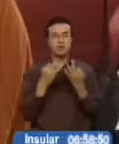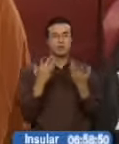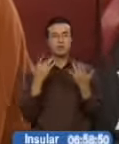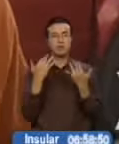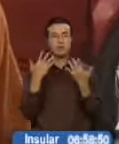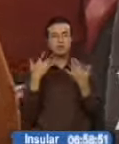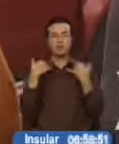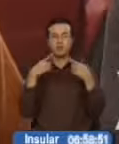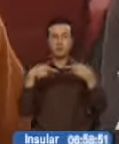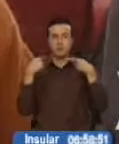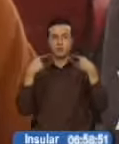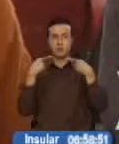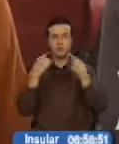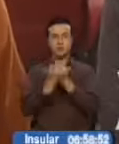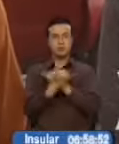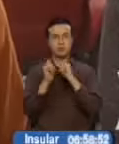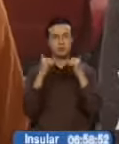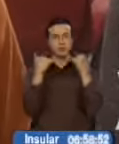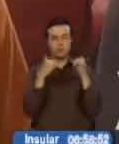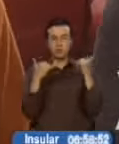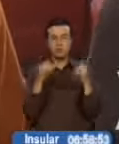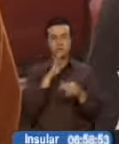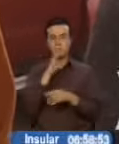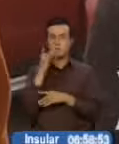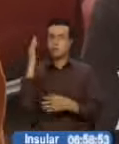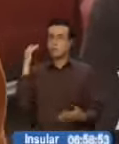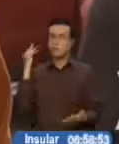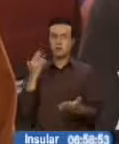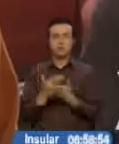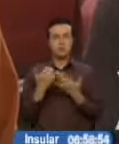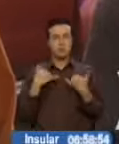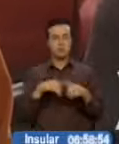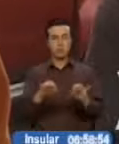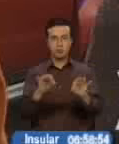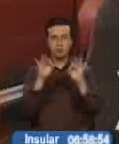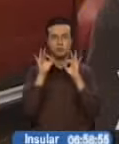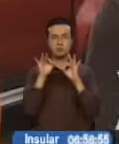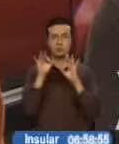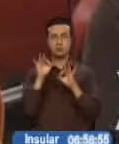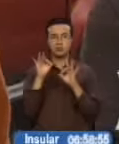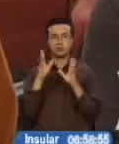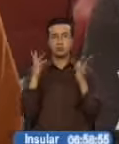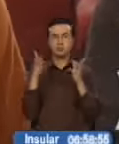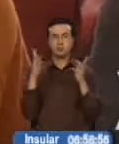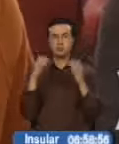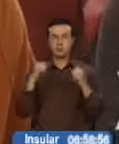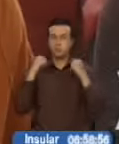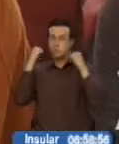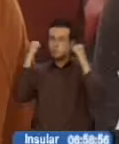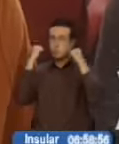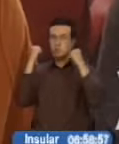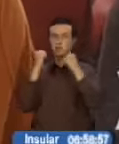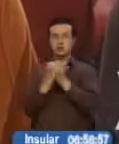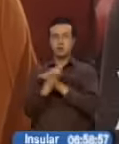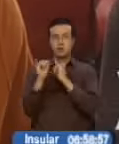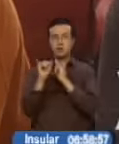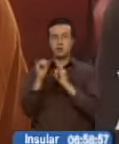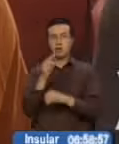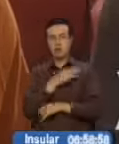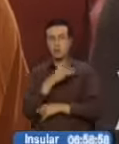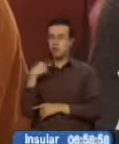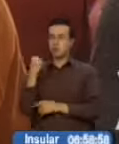Esperamos un buen partido de parte de Independiente, como lo ha venido haciendo. No, en realidad somos hinchas de Independiente, somos